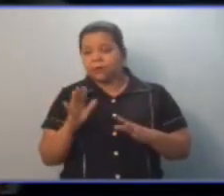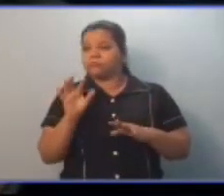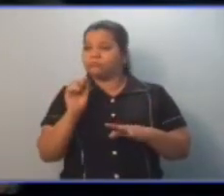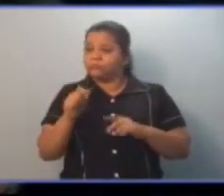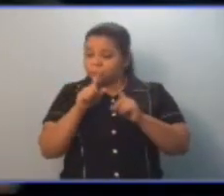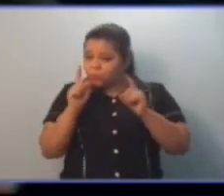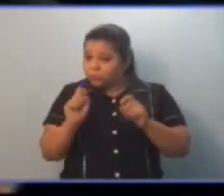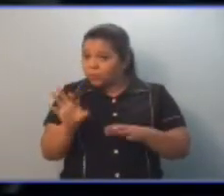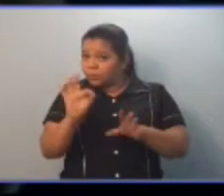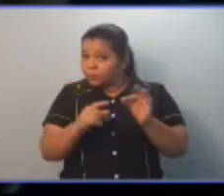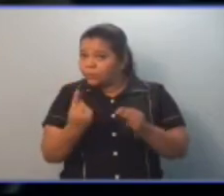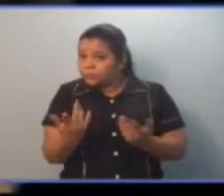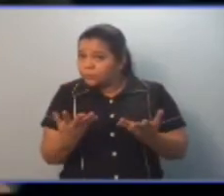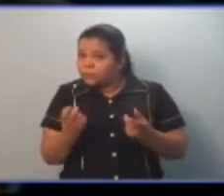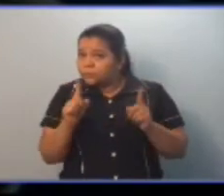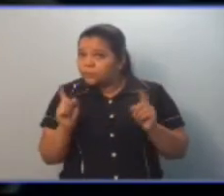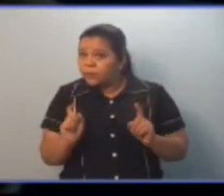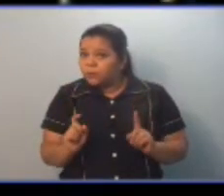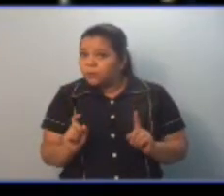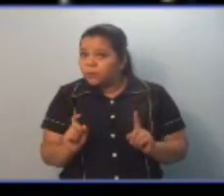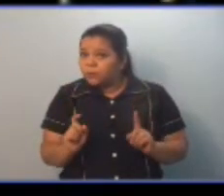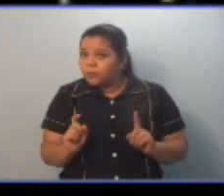repregunta.